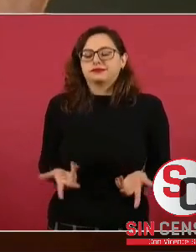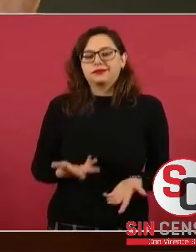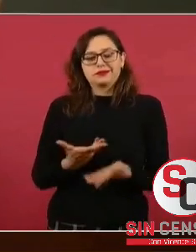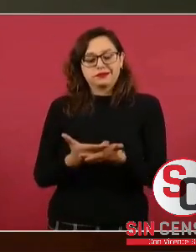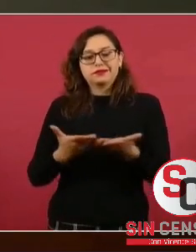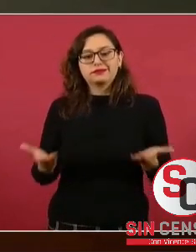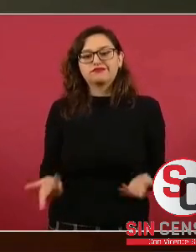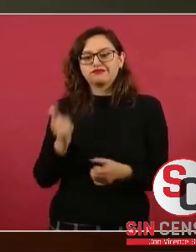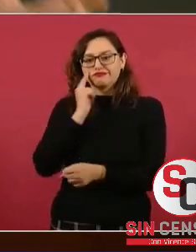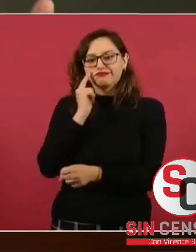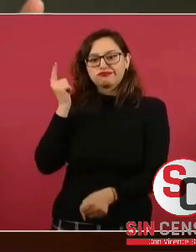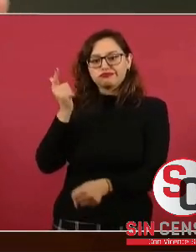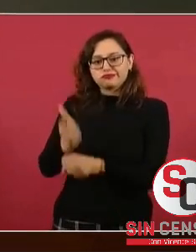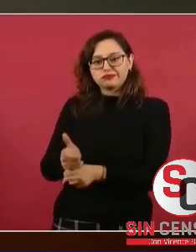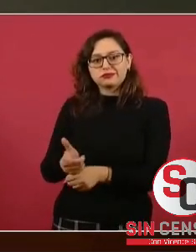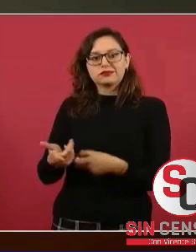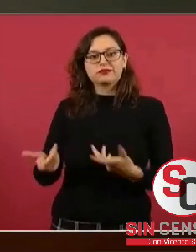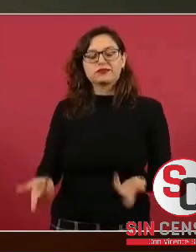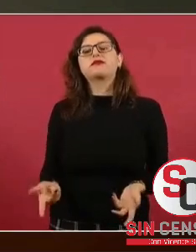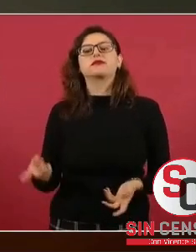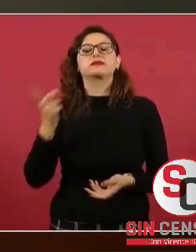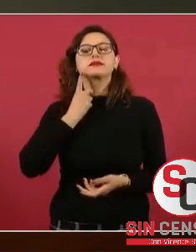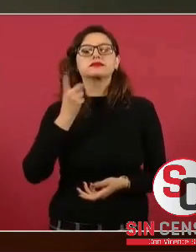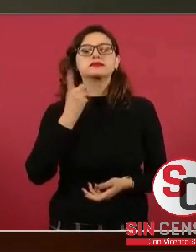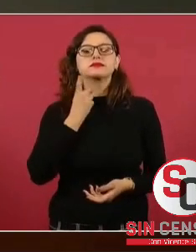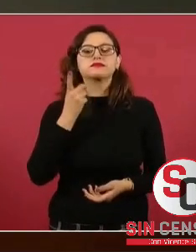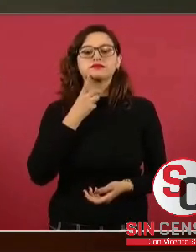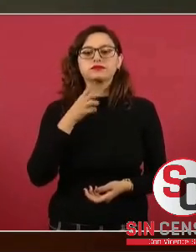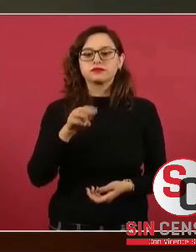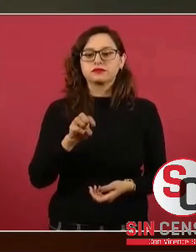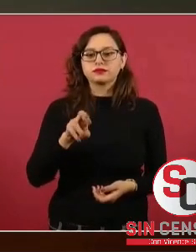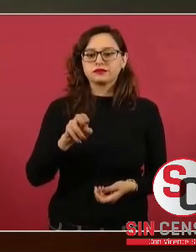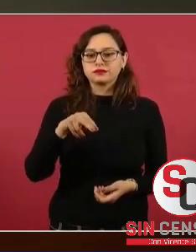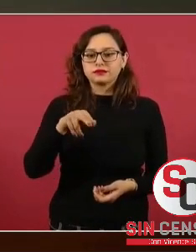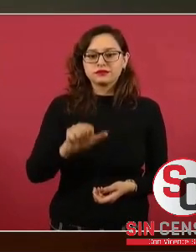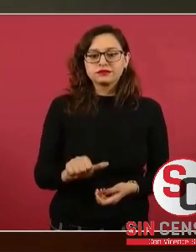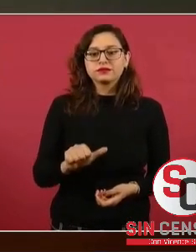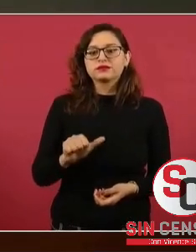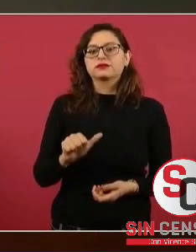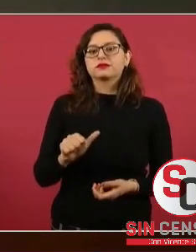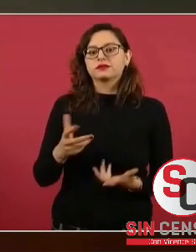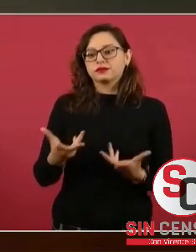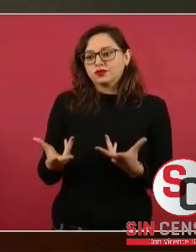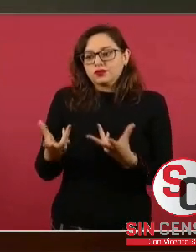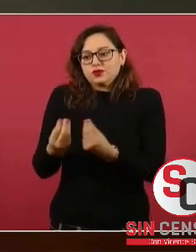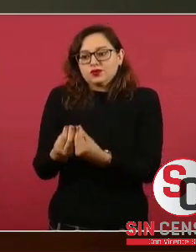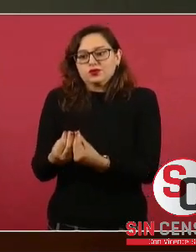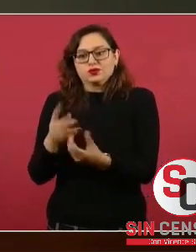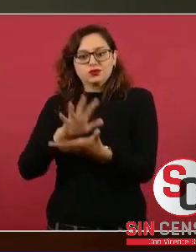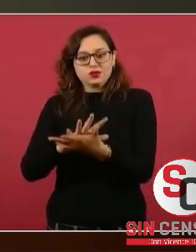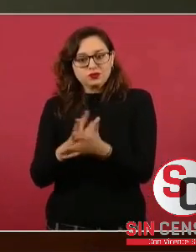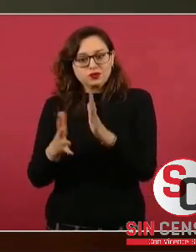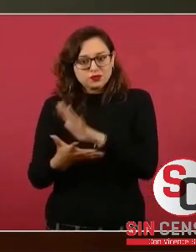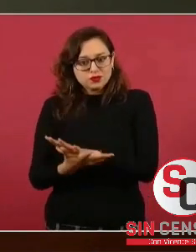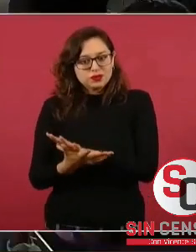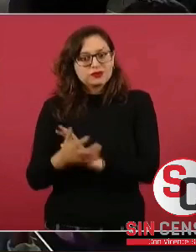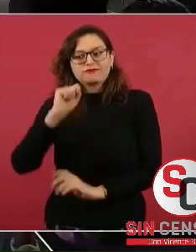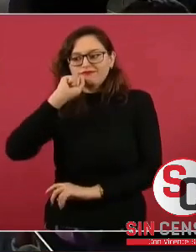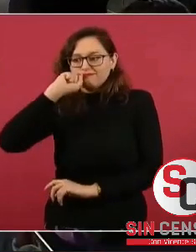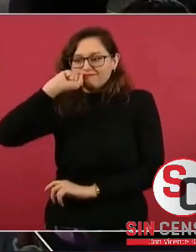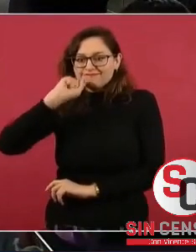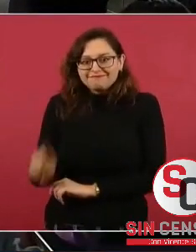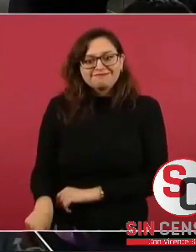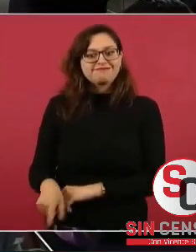aspirantes diputado federal por Morena, y quien operó junto con Luis Miguel Pérez, otra persona muy cercana a